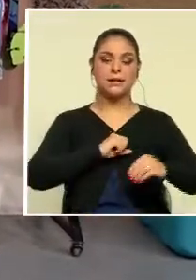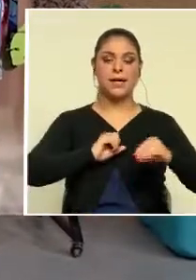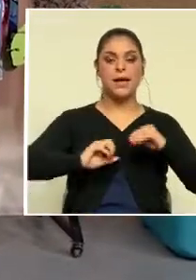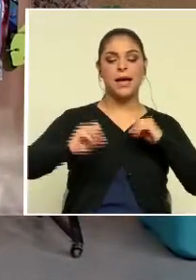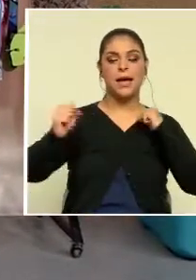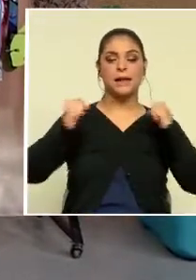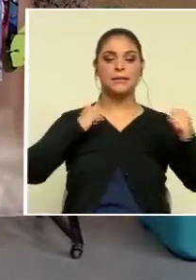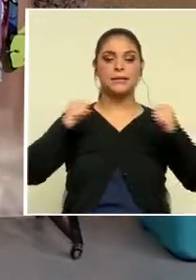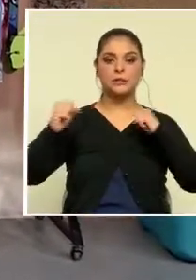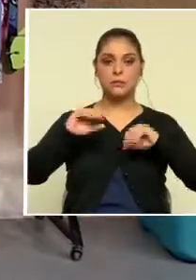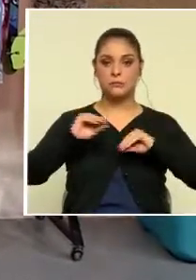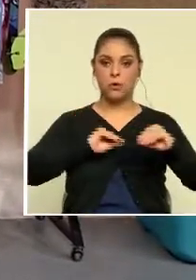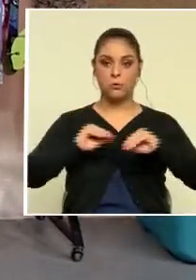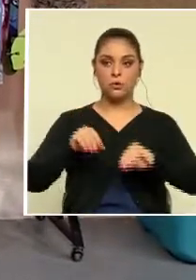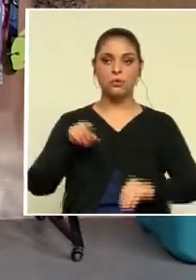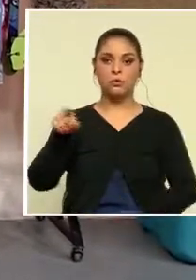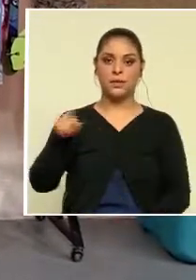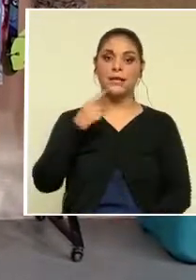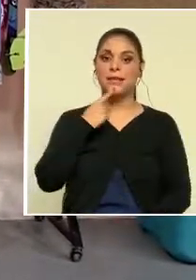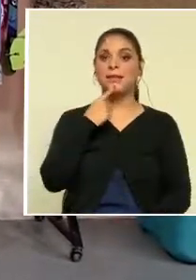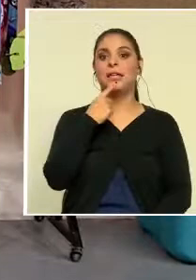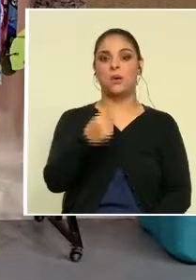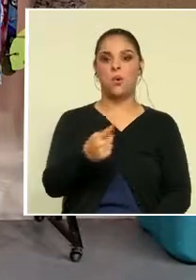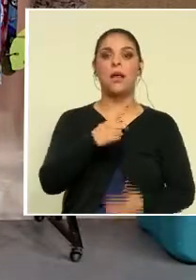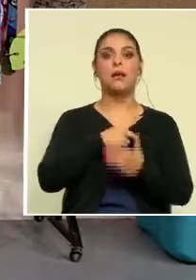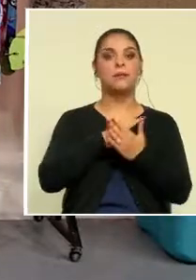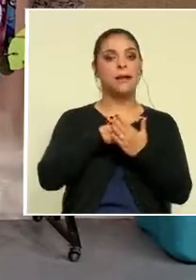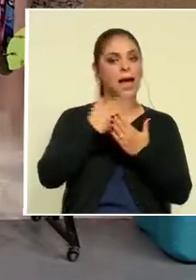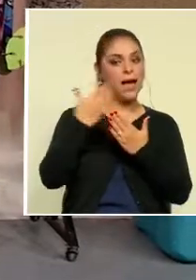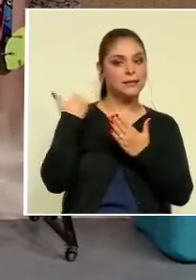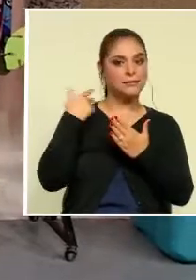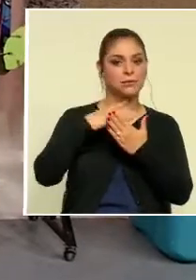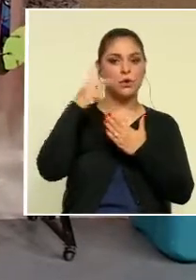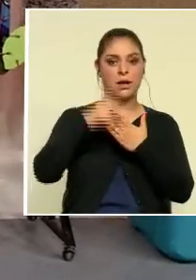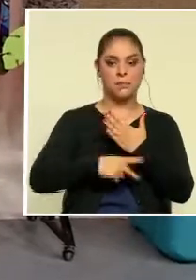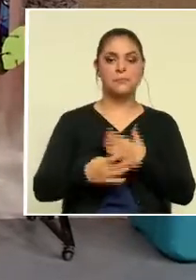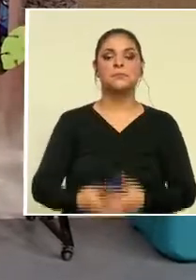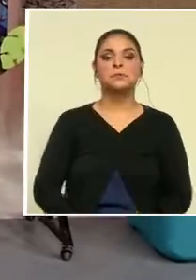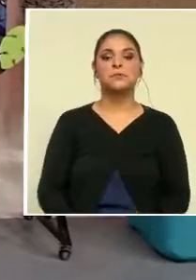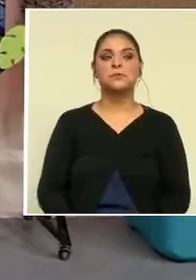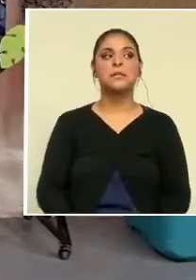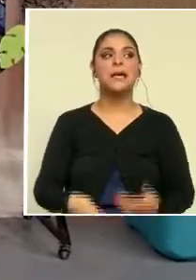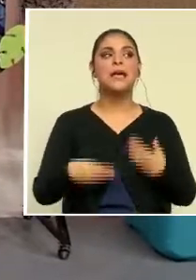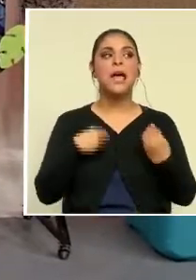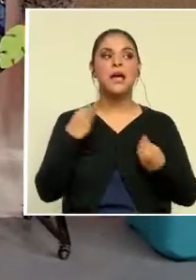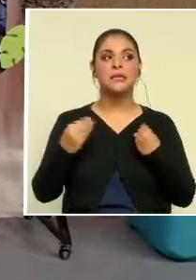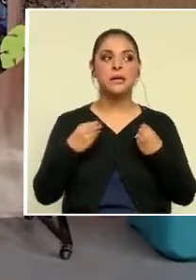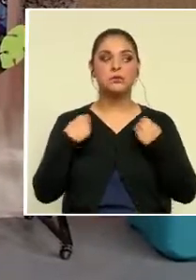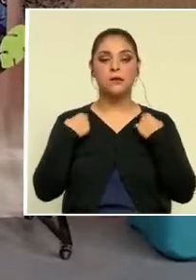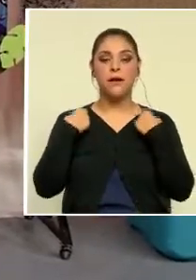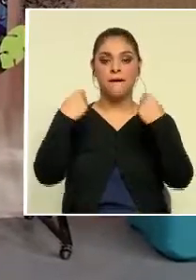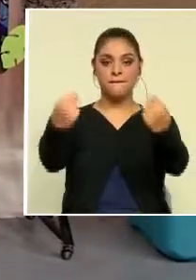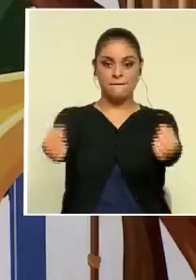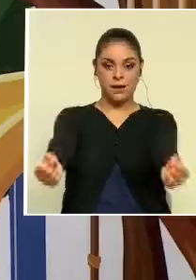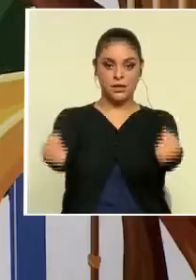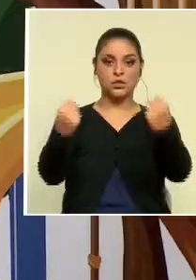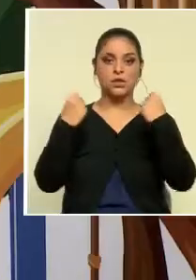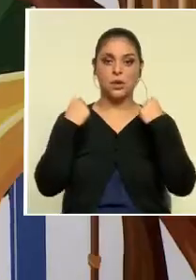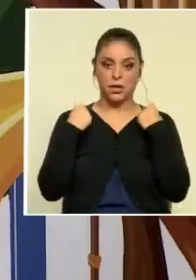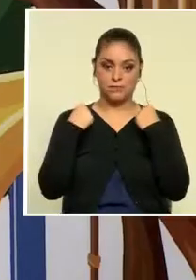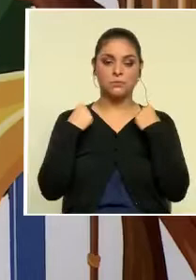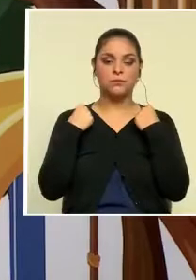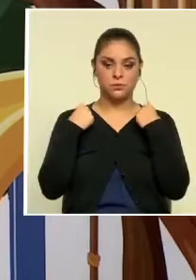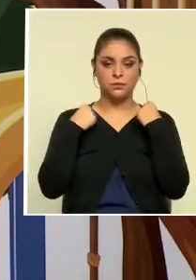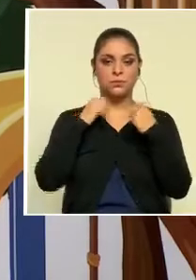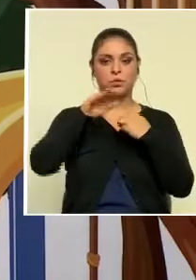movimientos que usted indicó al principio del programa no ya ley entonces que hicimos flexión flexión amos contra imos verdad